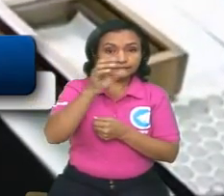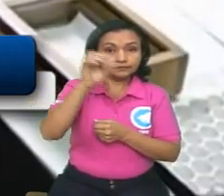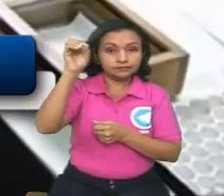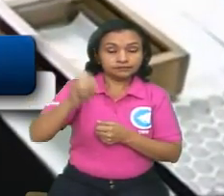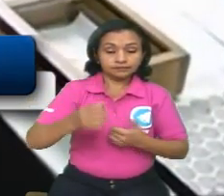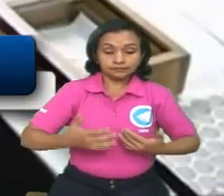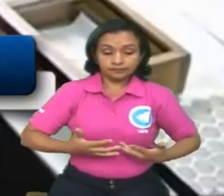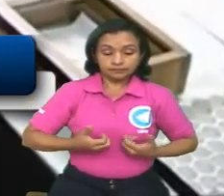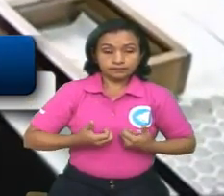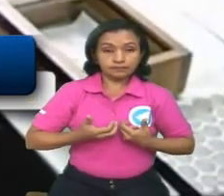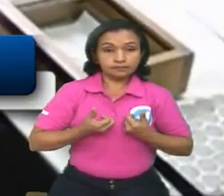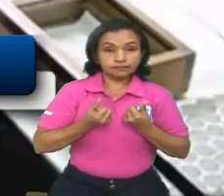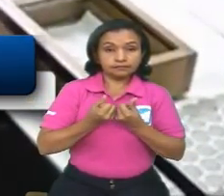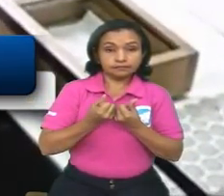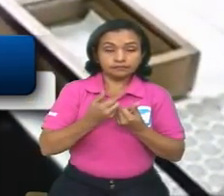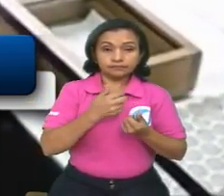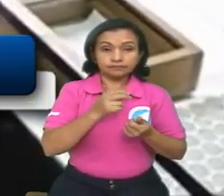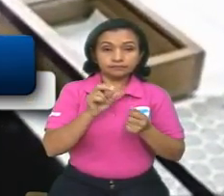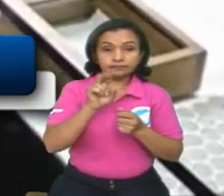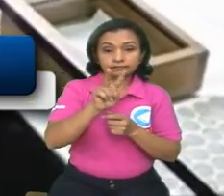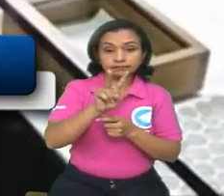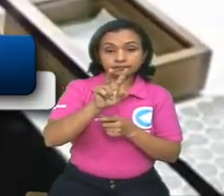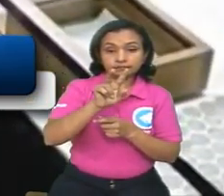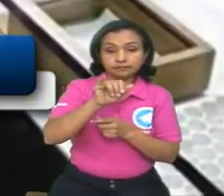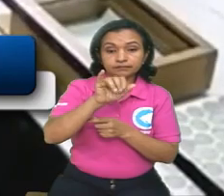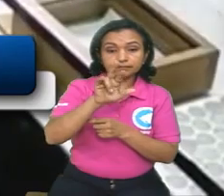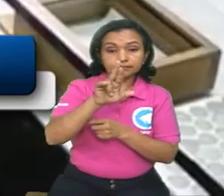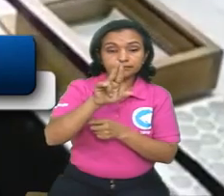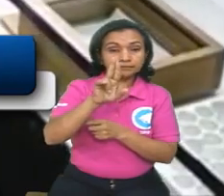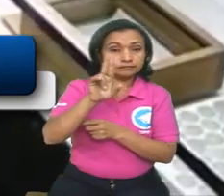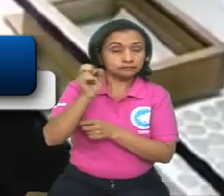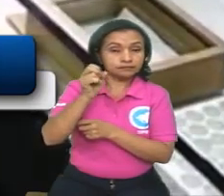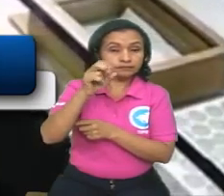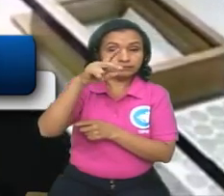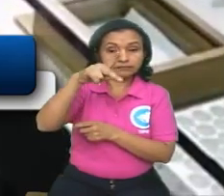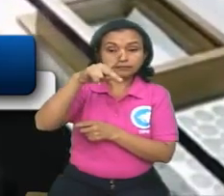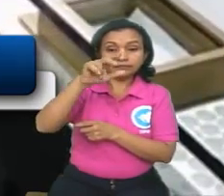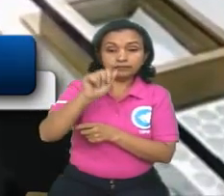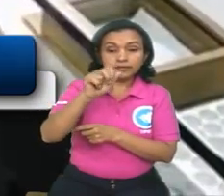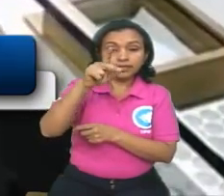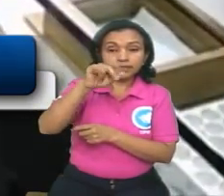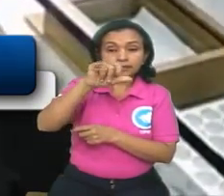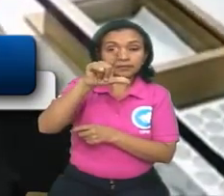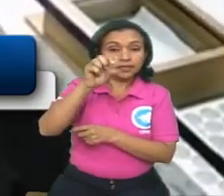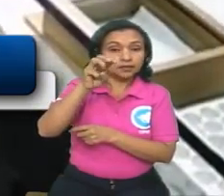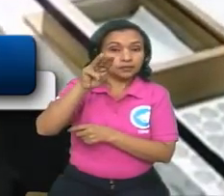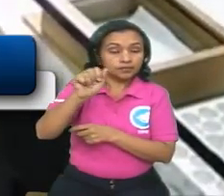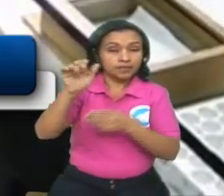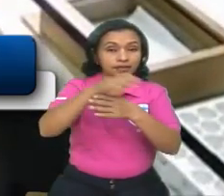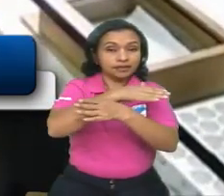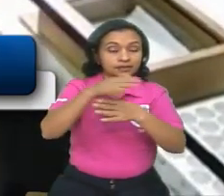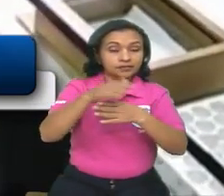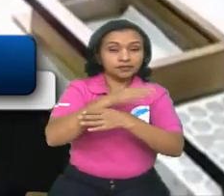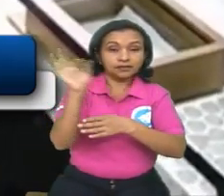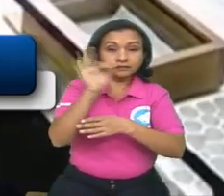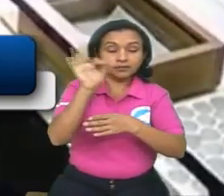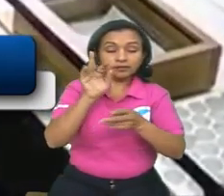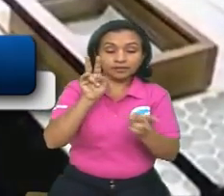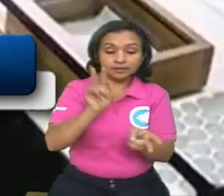cáncer cervicouterino está asociado al virus del papiloma humano. Hay cientos de genotipos de virus del papiloma